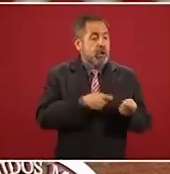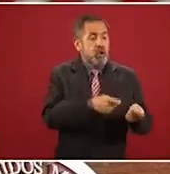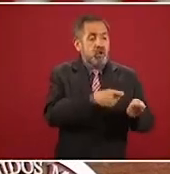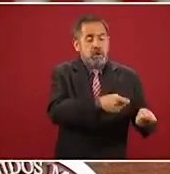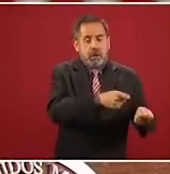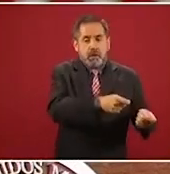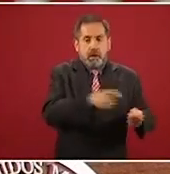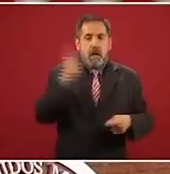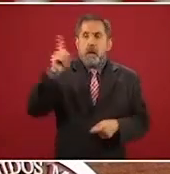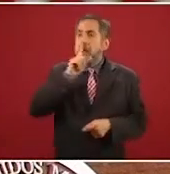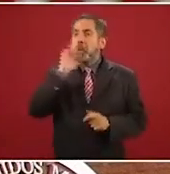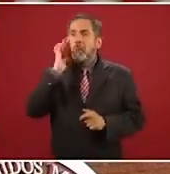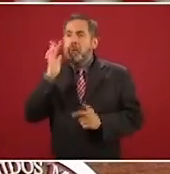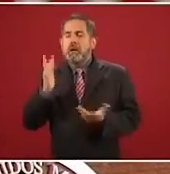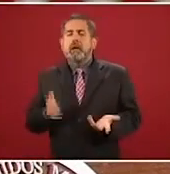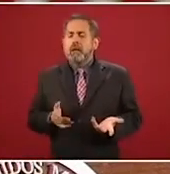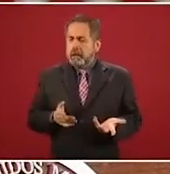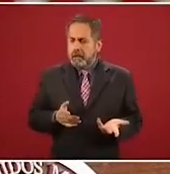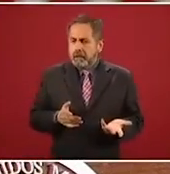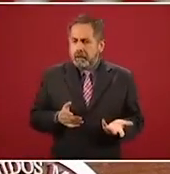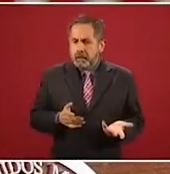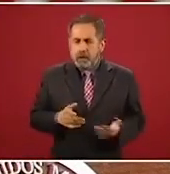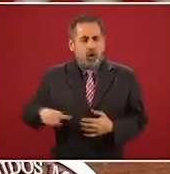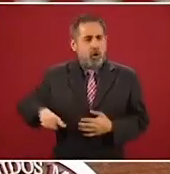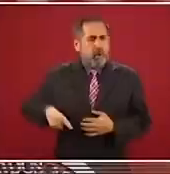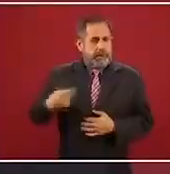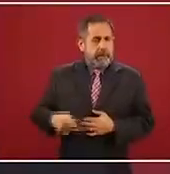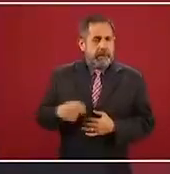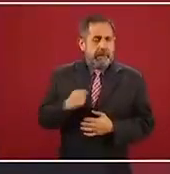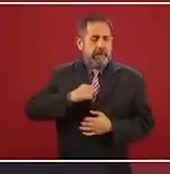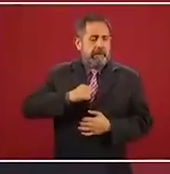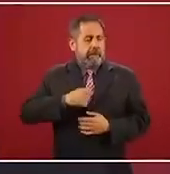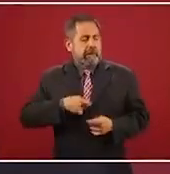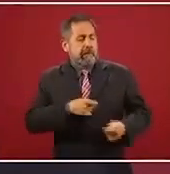y con el apoyo de los gobiernos